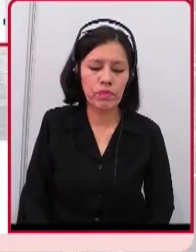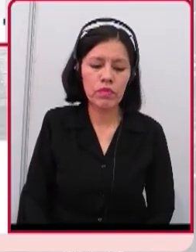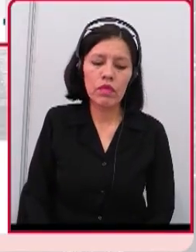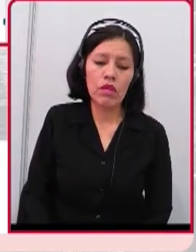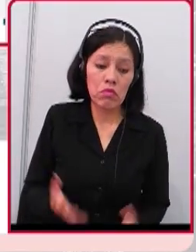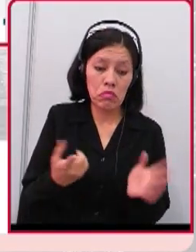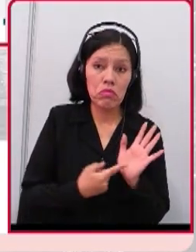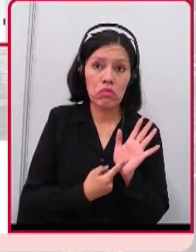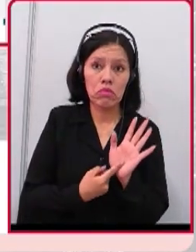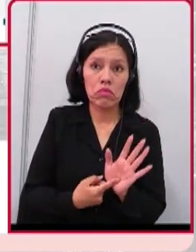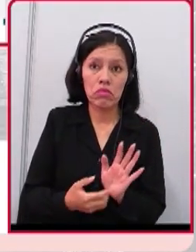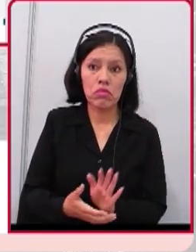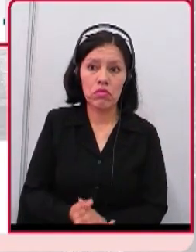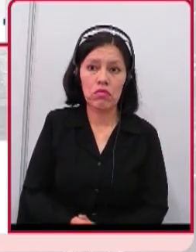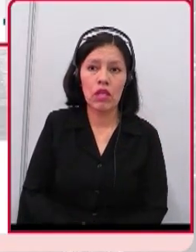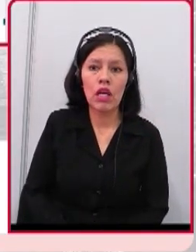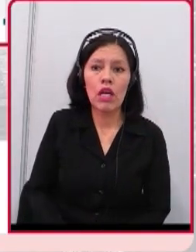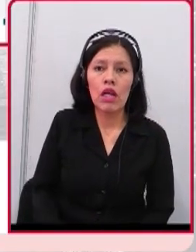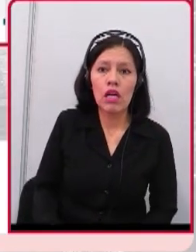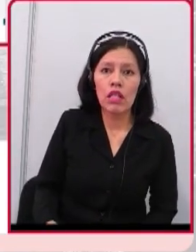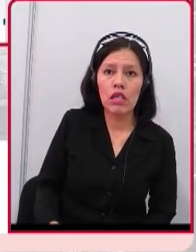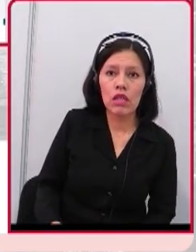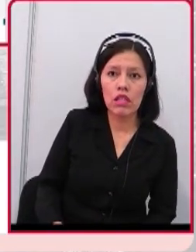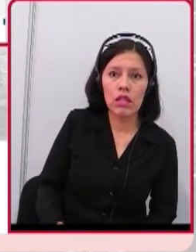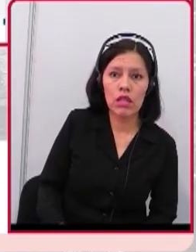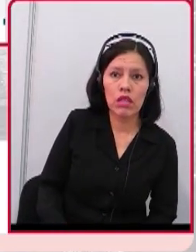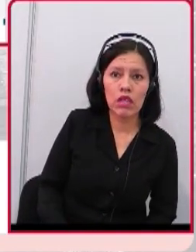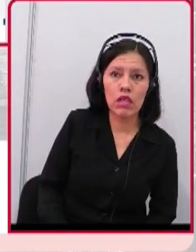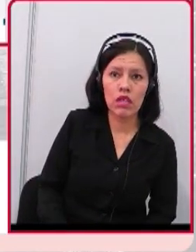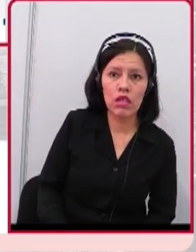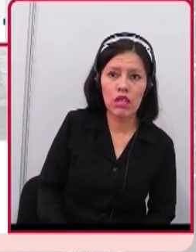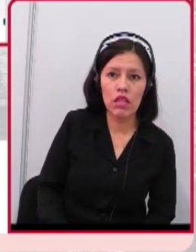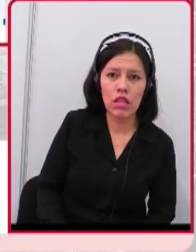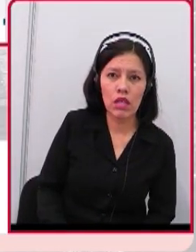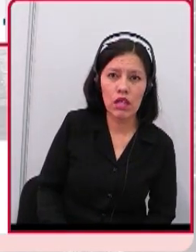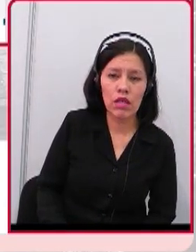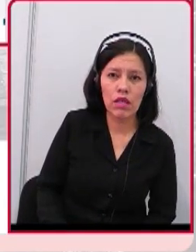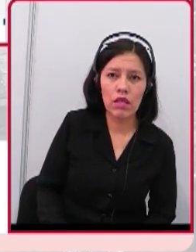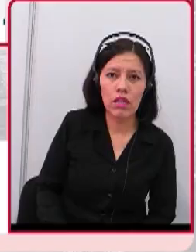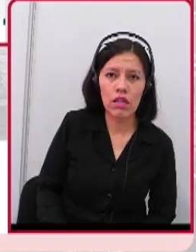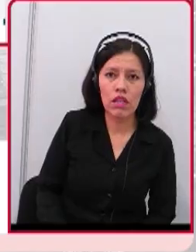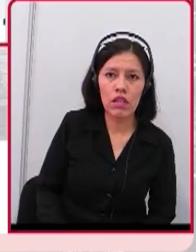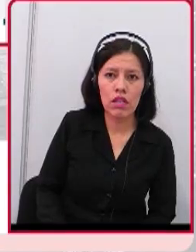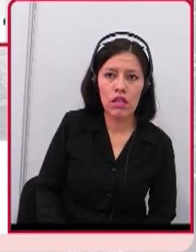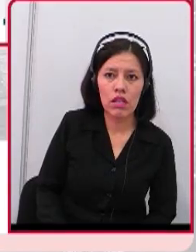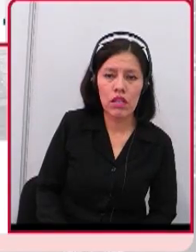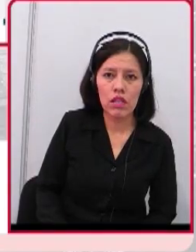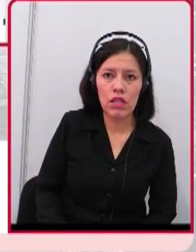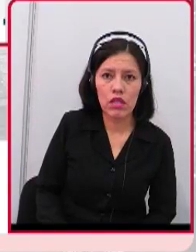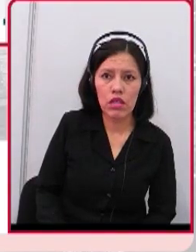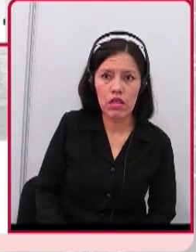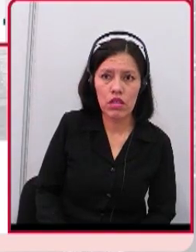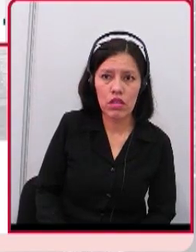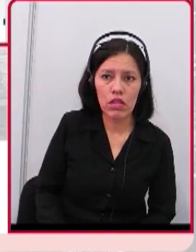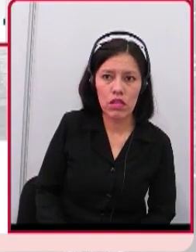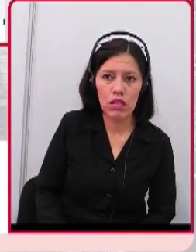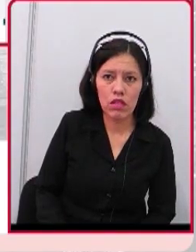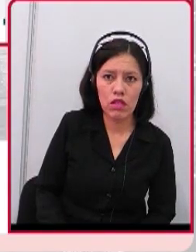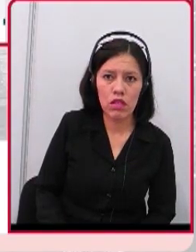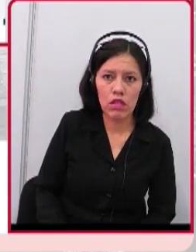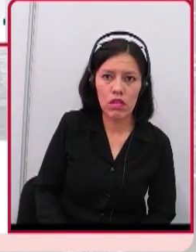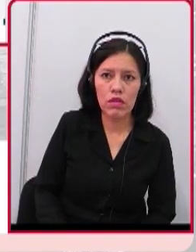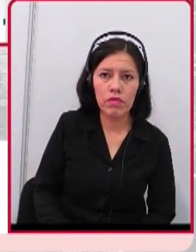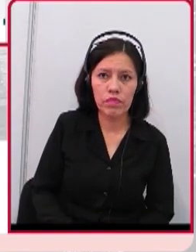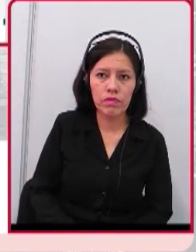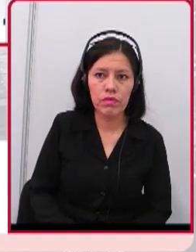tenemos en la parte inferior, que es el Tajo abierto, que pertenece a Colquijirca, y en el fondo tenemos el cuello volcánico de Marcapunta,